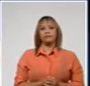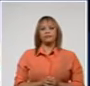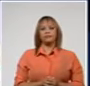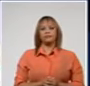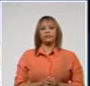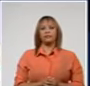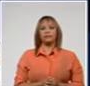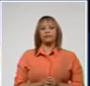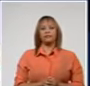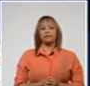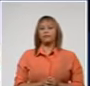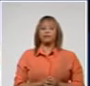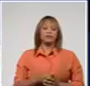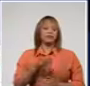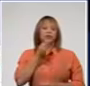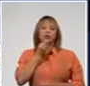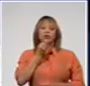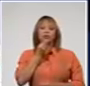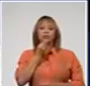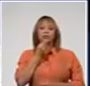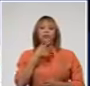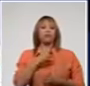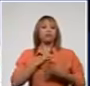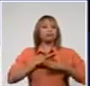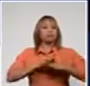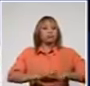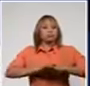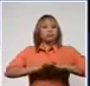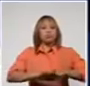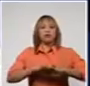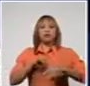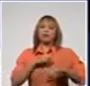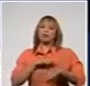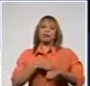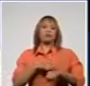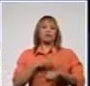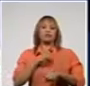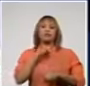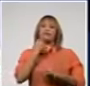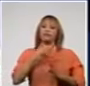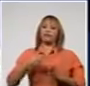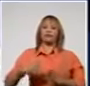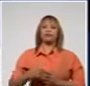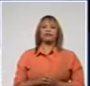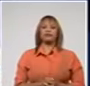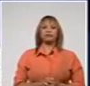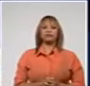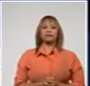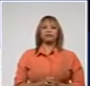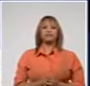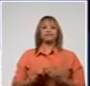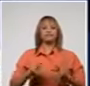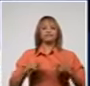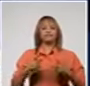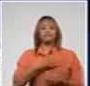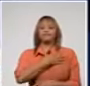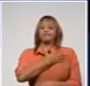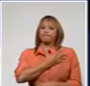regresarla, no fue posible reanimarla en ese momento y fallece. Reitero nuestras